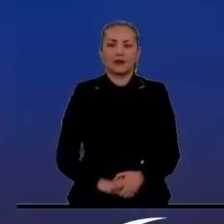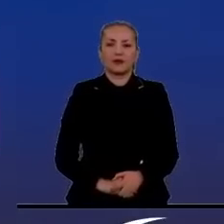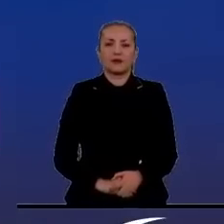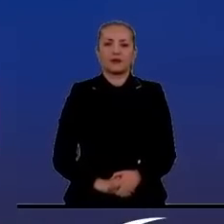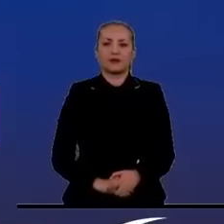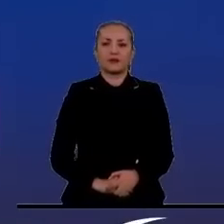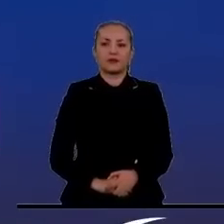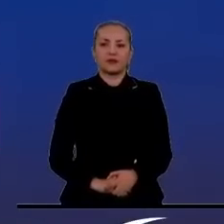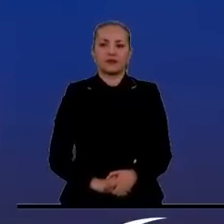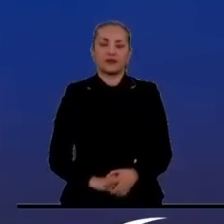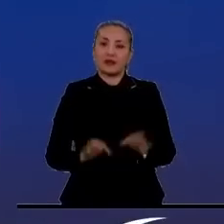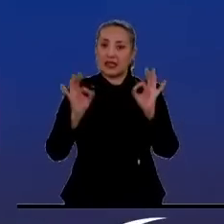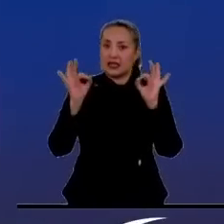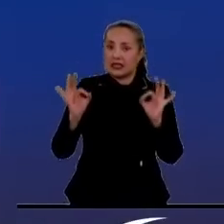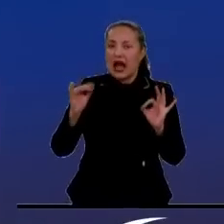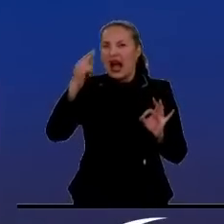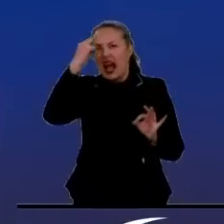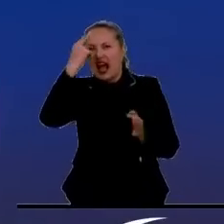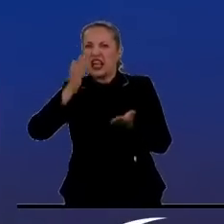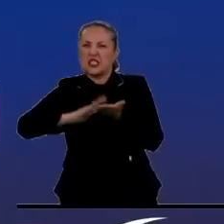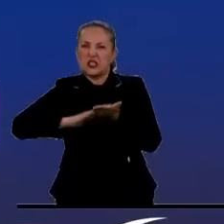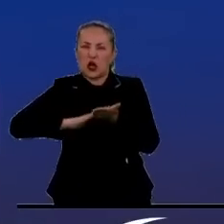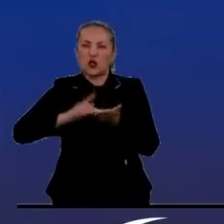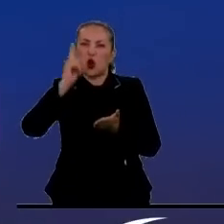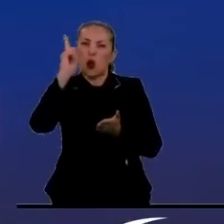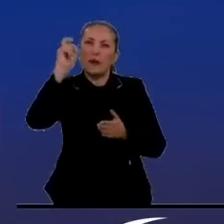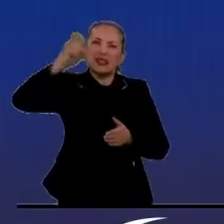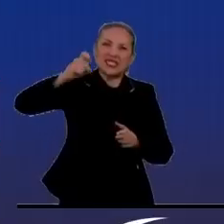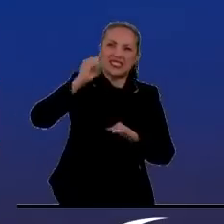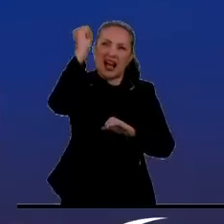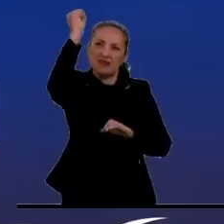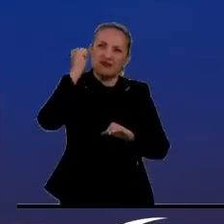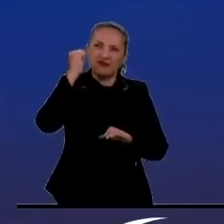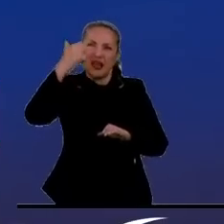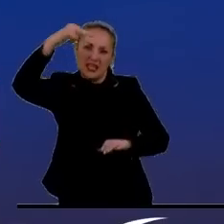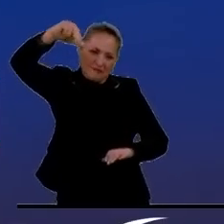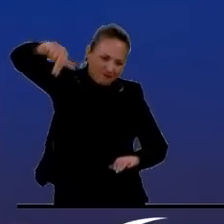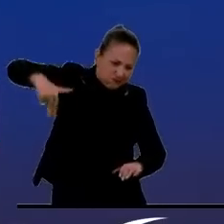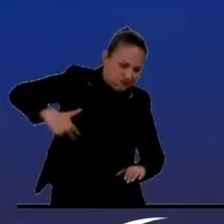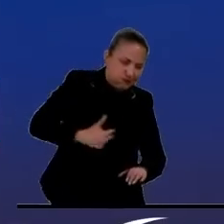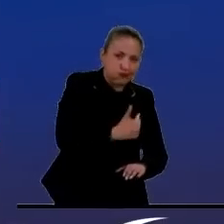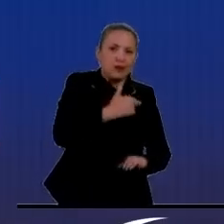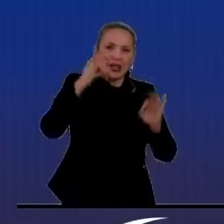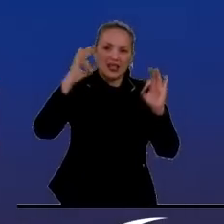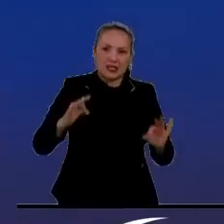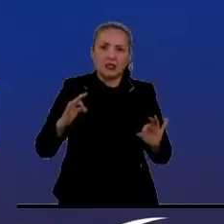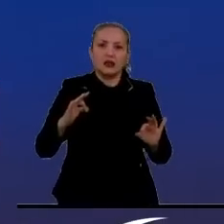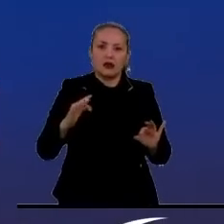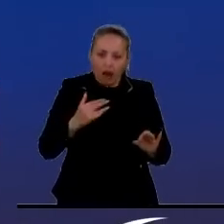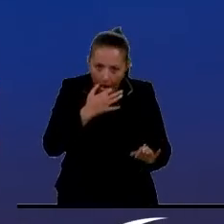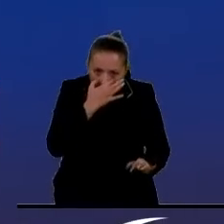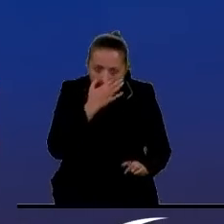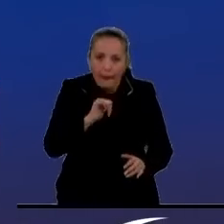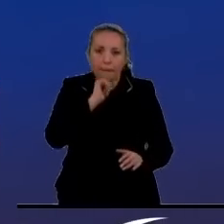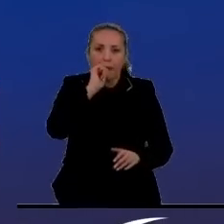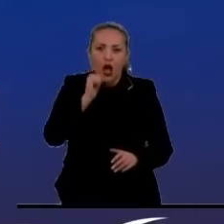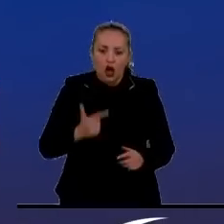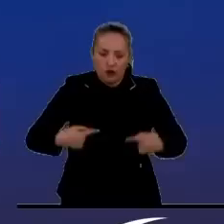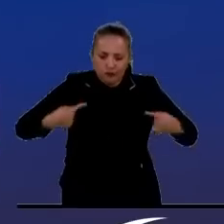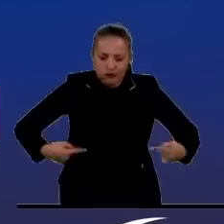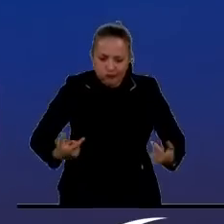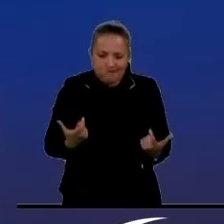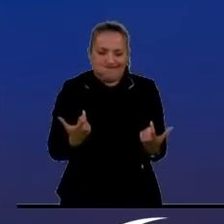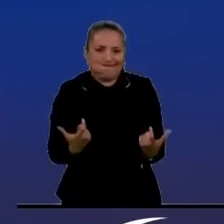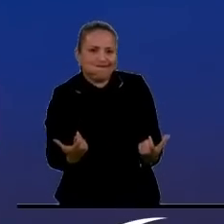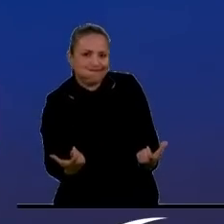Lo que sería una solución para los transportadores se convirtió en una tortura. Decenas de camiones se quedaron enterrados en el fango